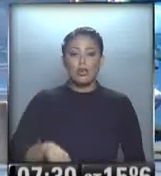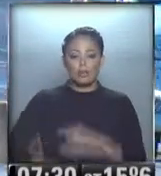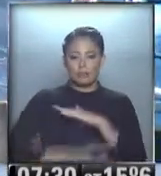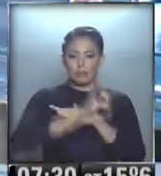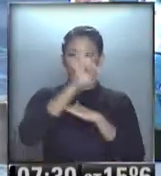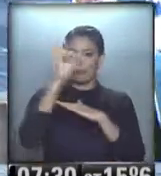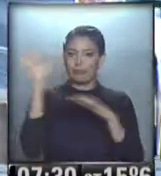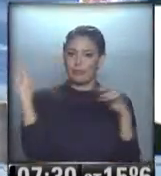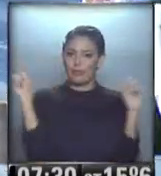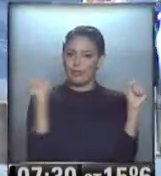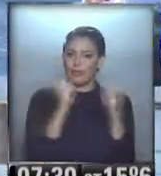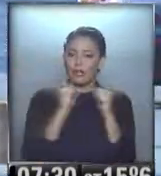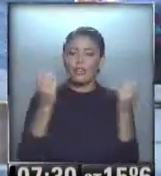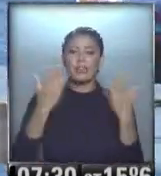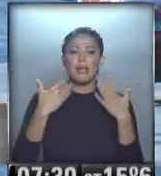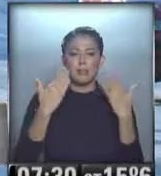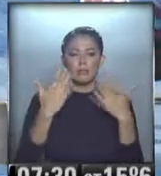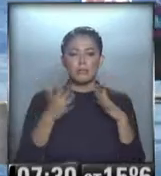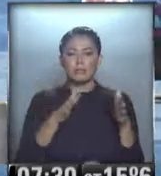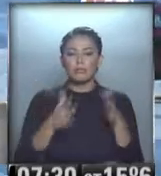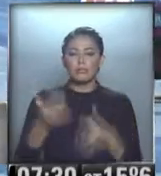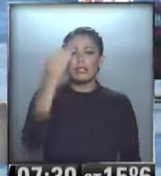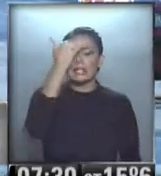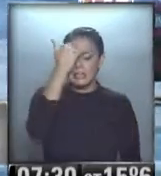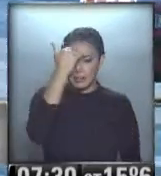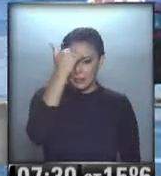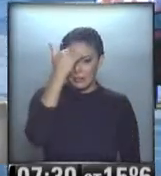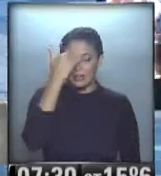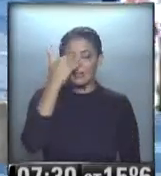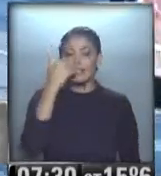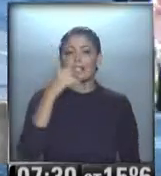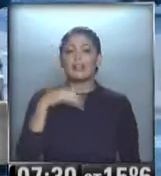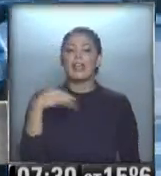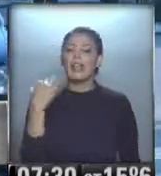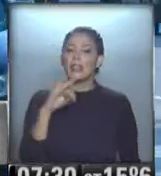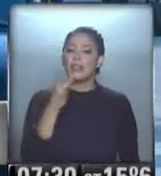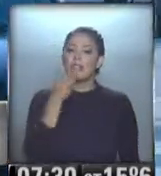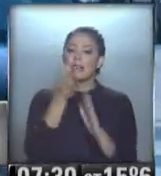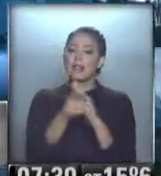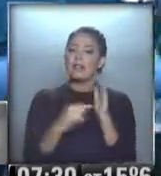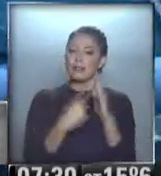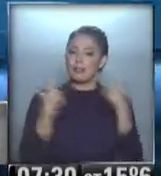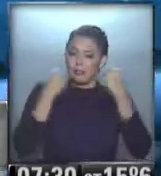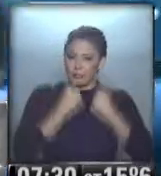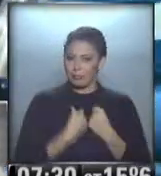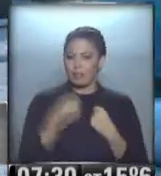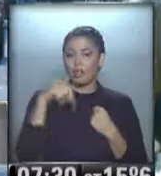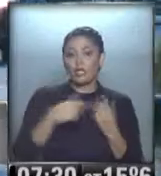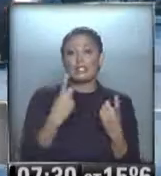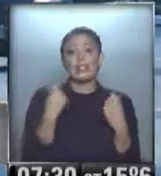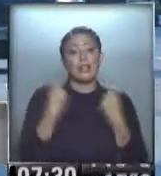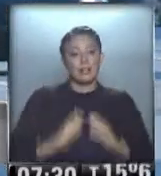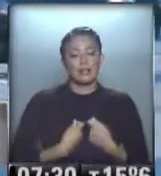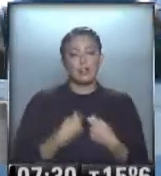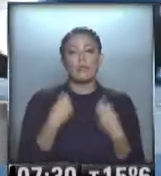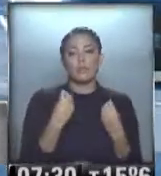bien fresquito, temperaturas en el orden de los 15 grados para salir abrigadito. Y hoy va a hacer falta porque poquito